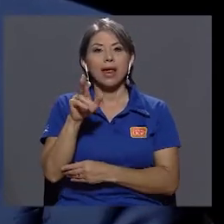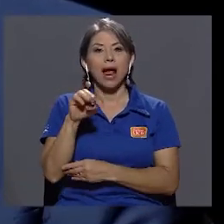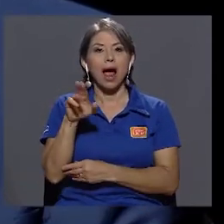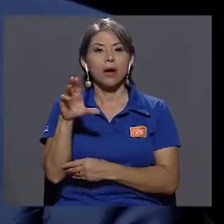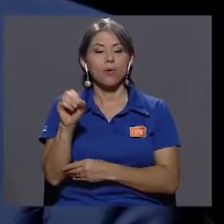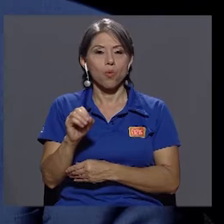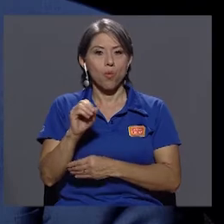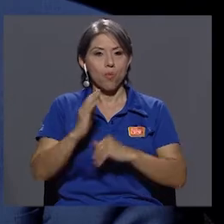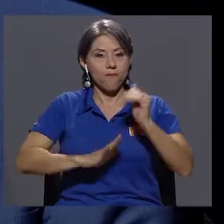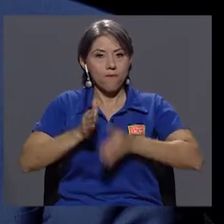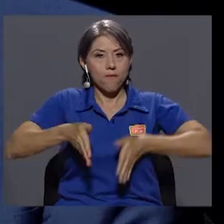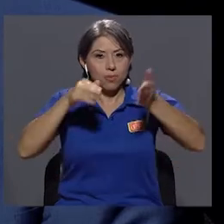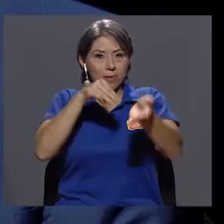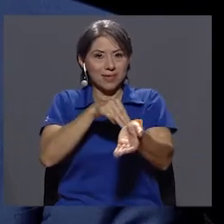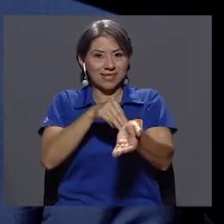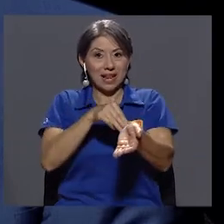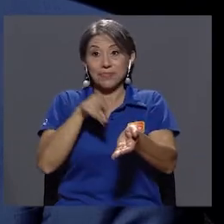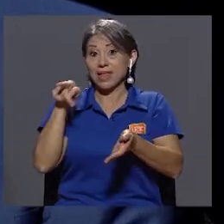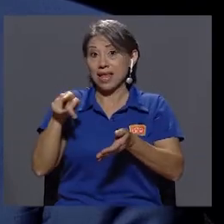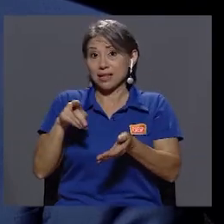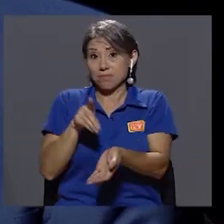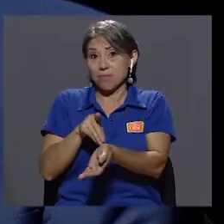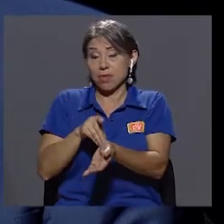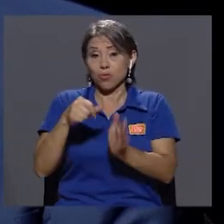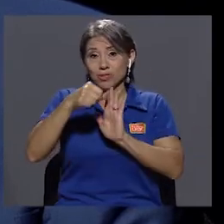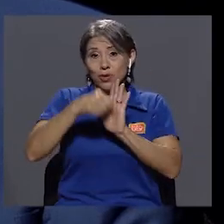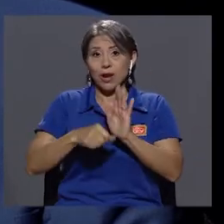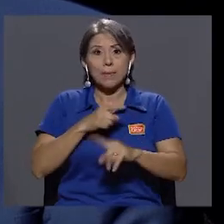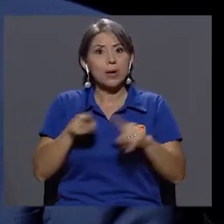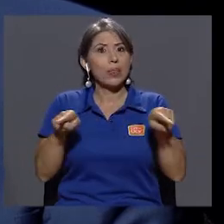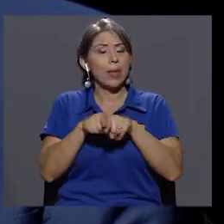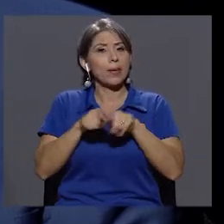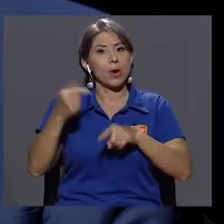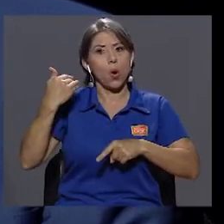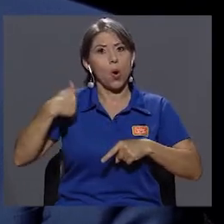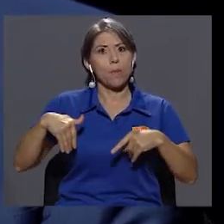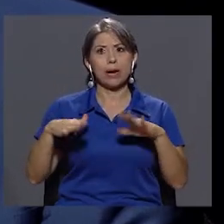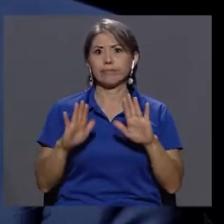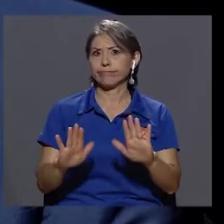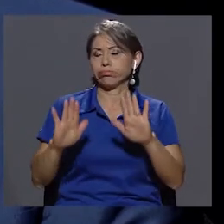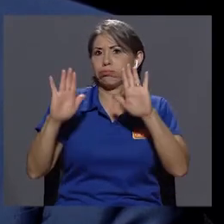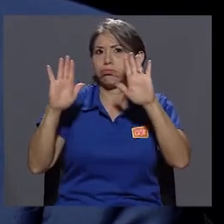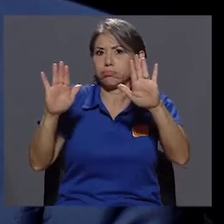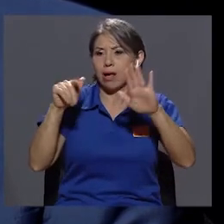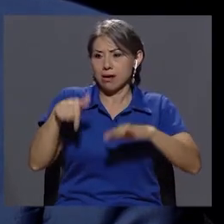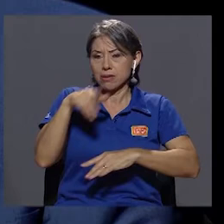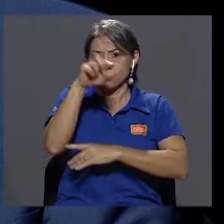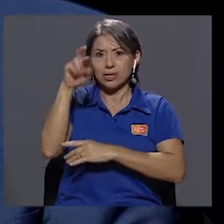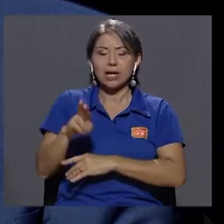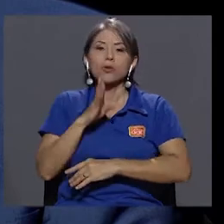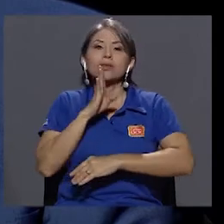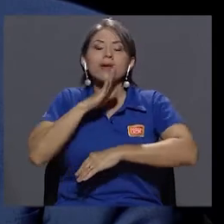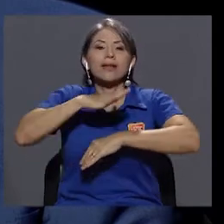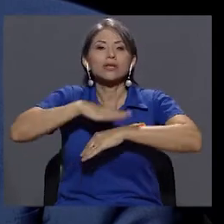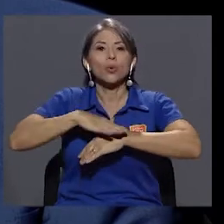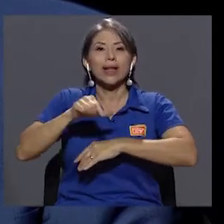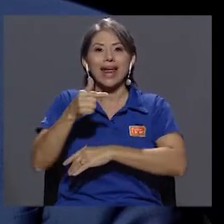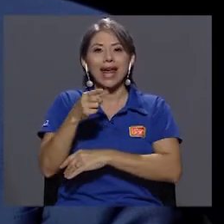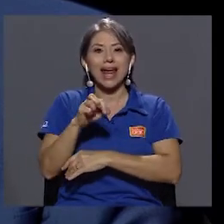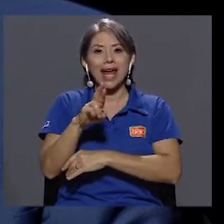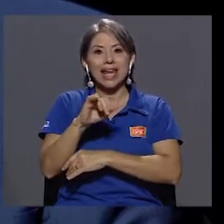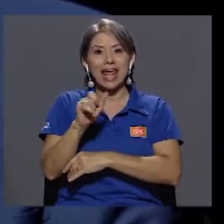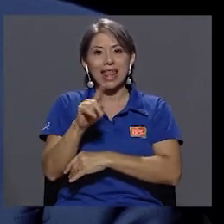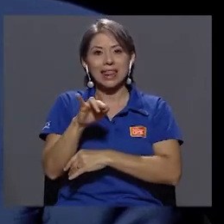es médico cirujano pero además es el hombre cátedra en nuestro país cuando se habla de geriatría gerontología